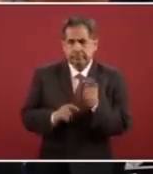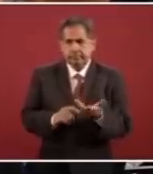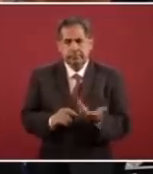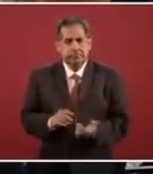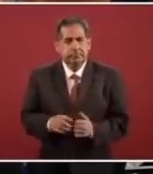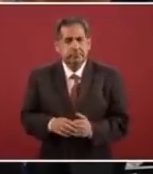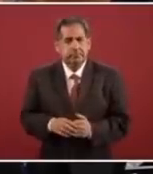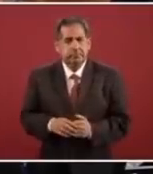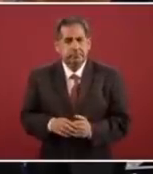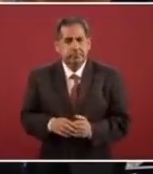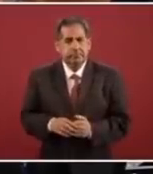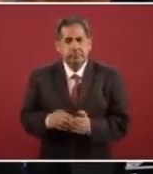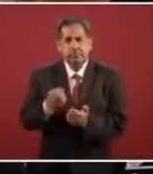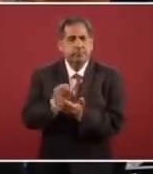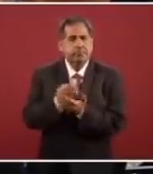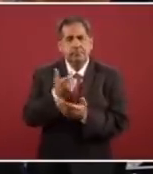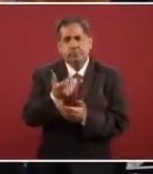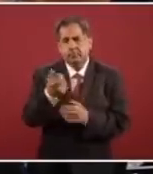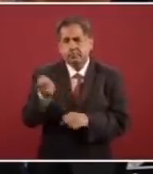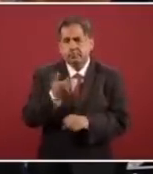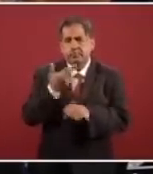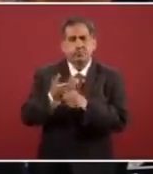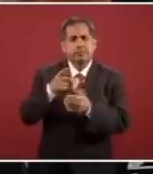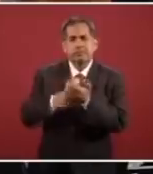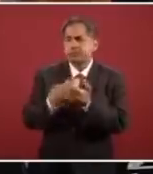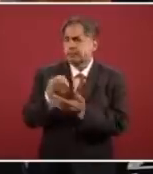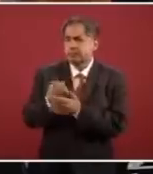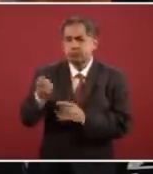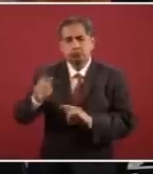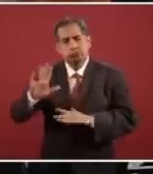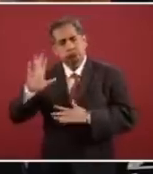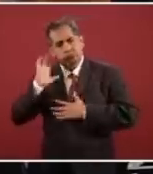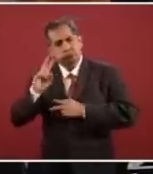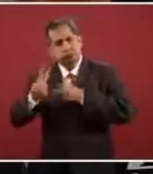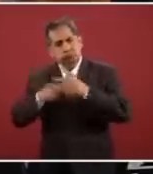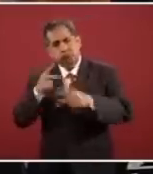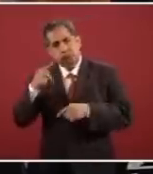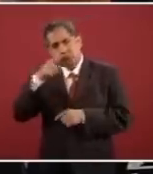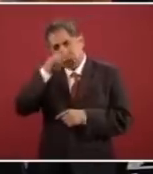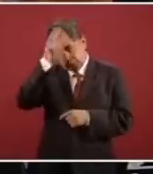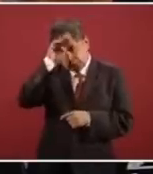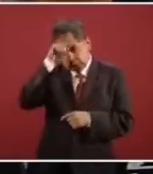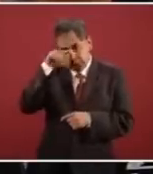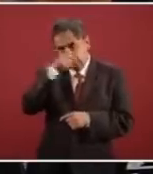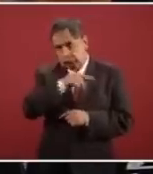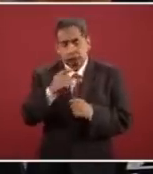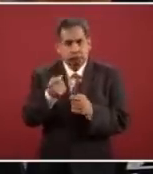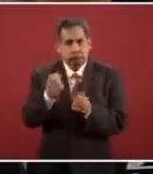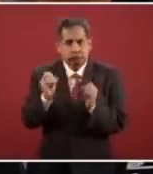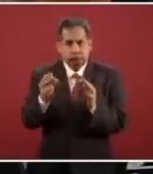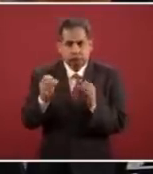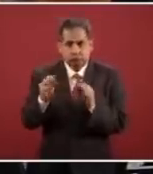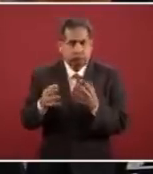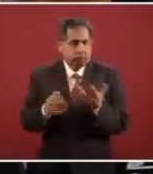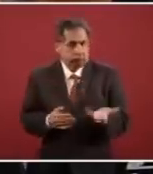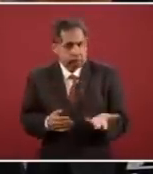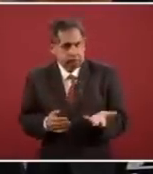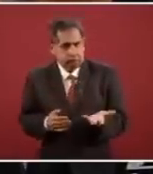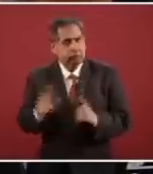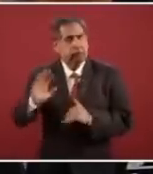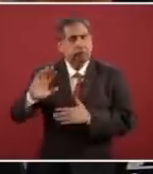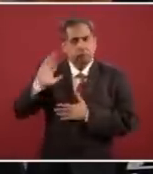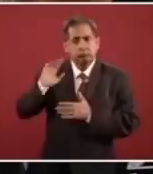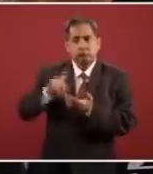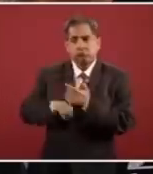la economía, Secretaría de Economía, que prometió que iría a Monterrey, hay una pequeña oficina, la promesa de